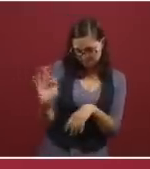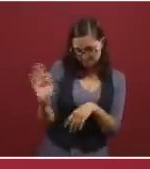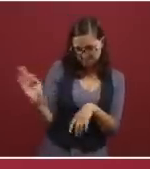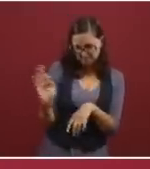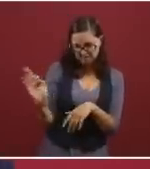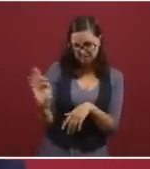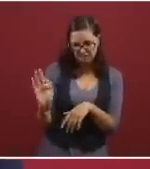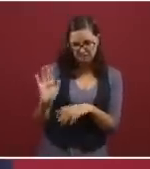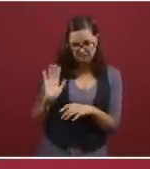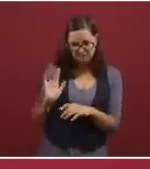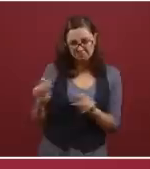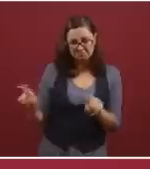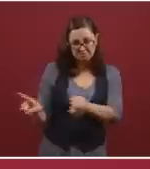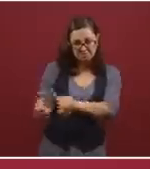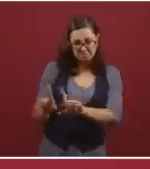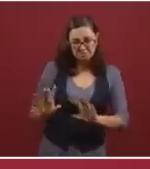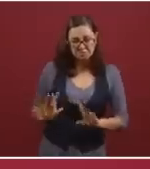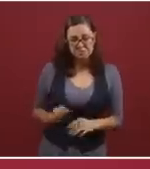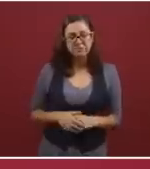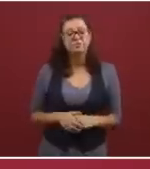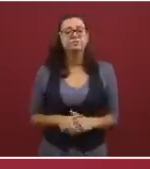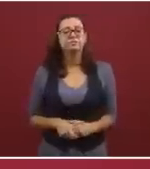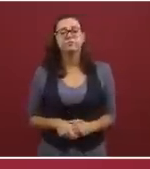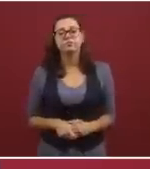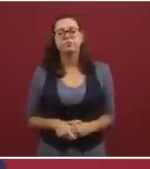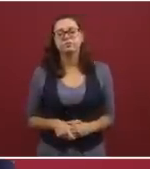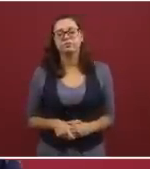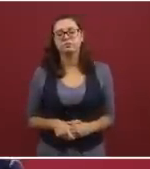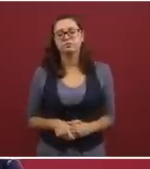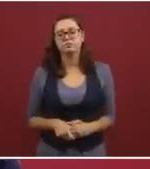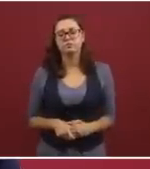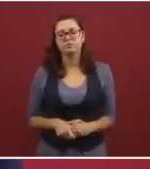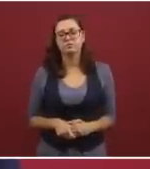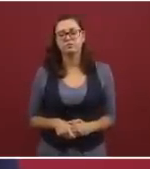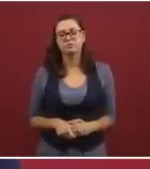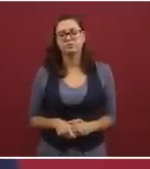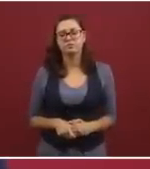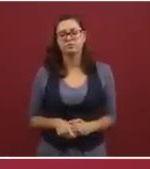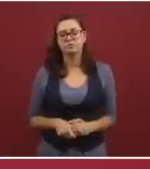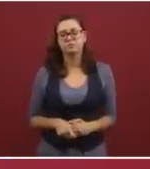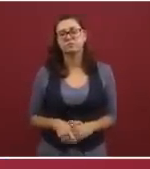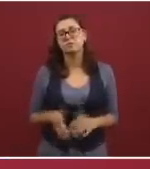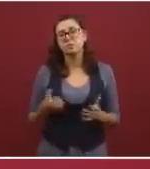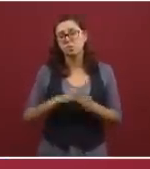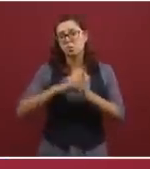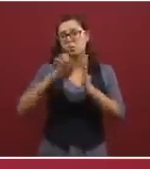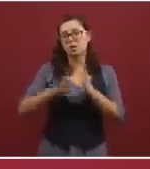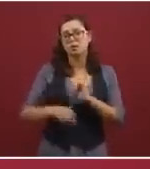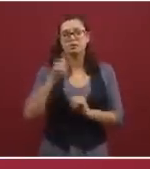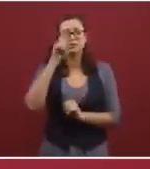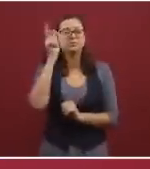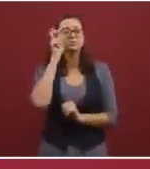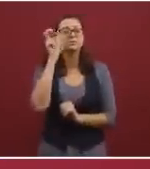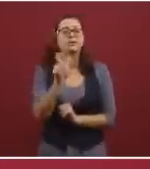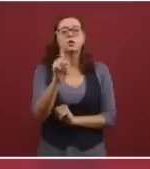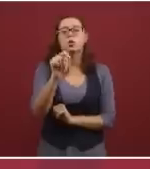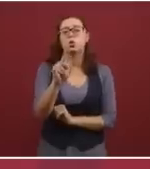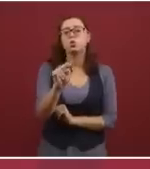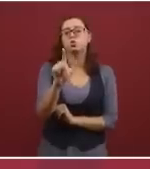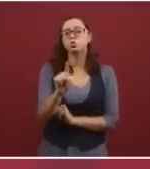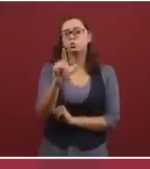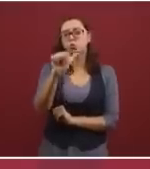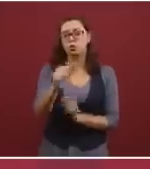Estoy hablando concretamente de la reconfiguración de la refinería de Tula, por ejemplo, o